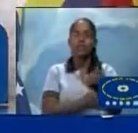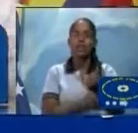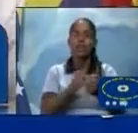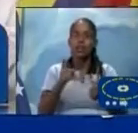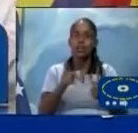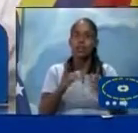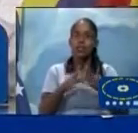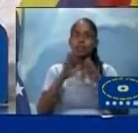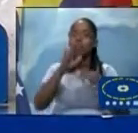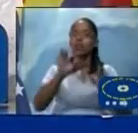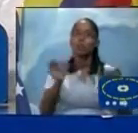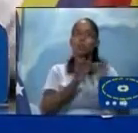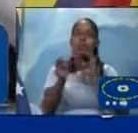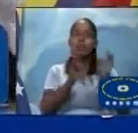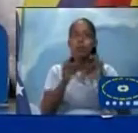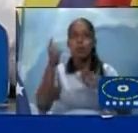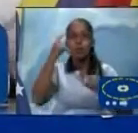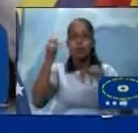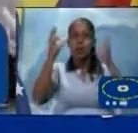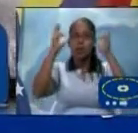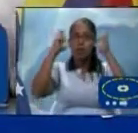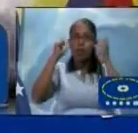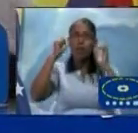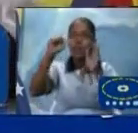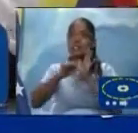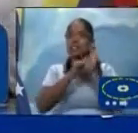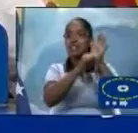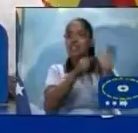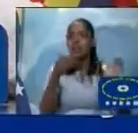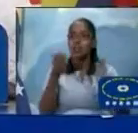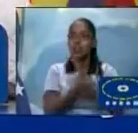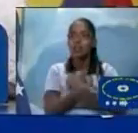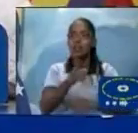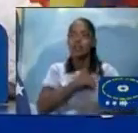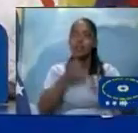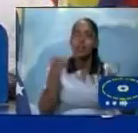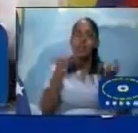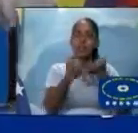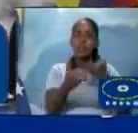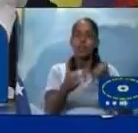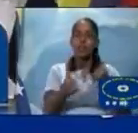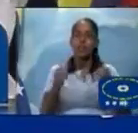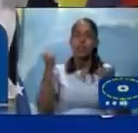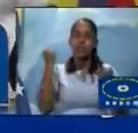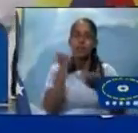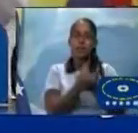Cielito, ¿estás preparado para oír las señales acerca del fin? Amén.